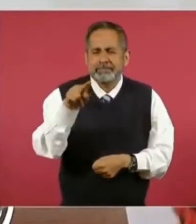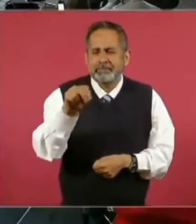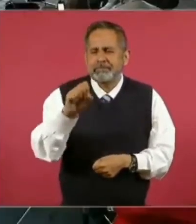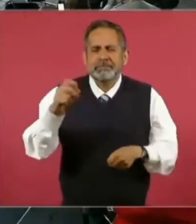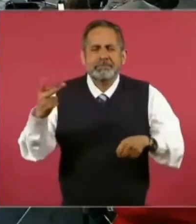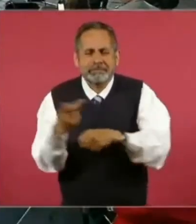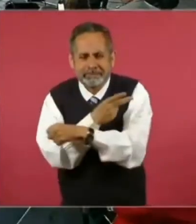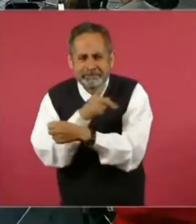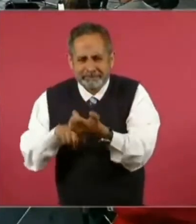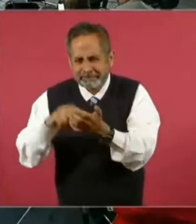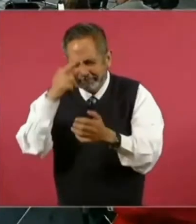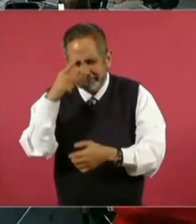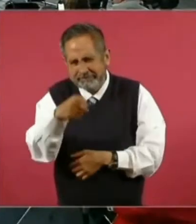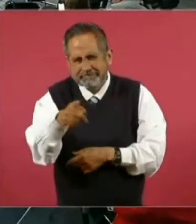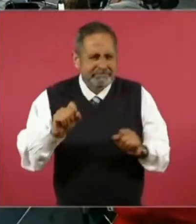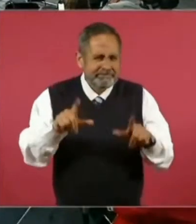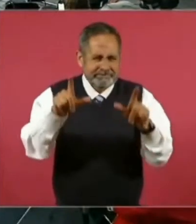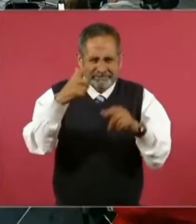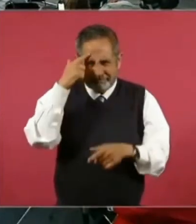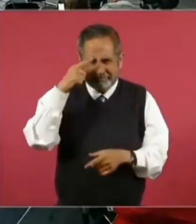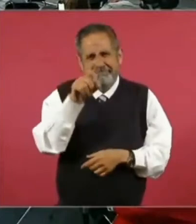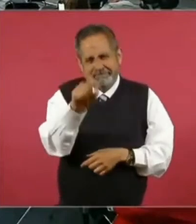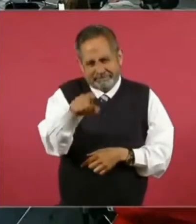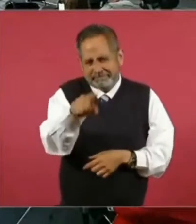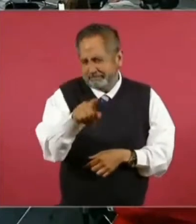vez. Ese donde...